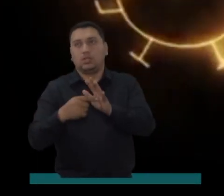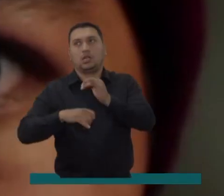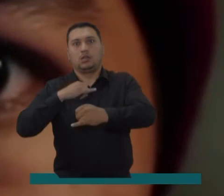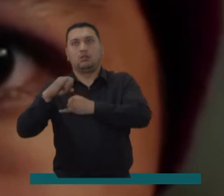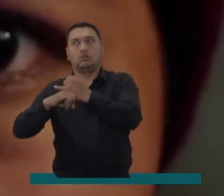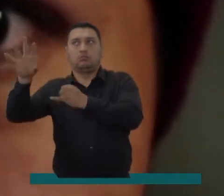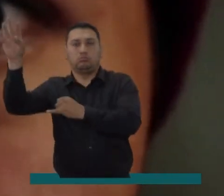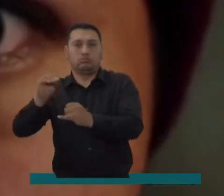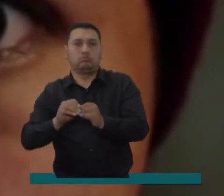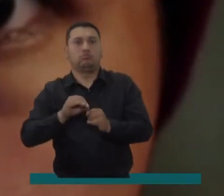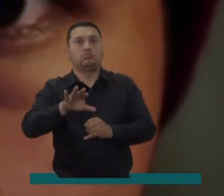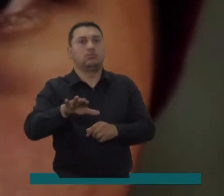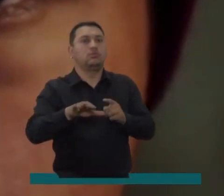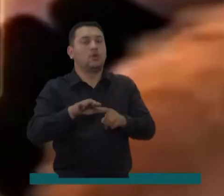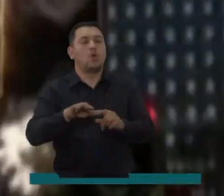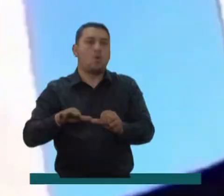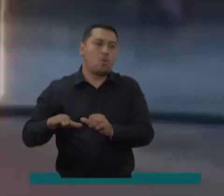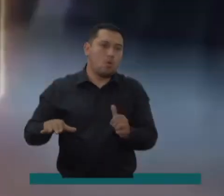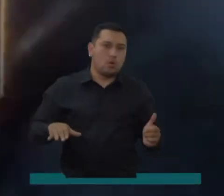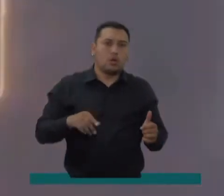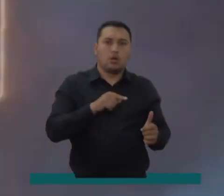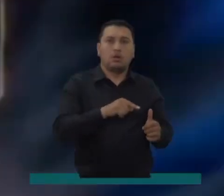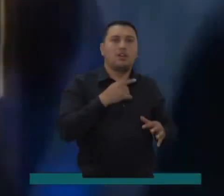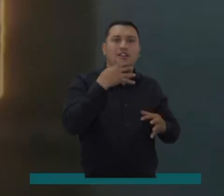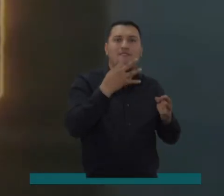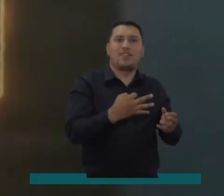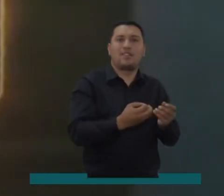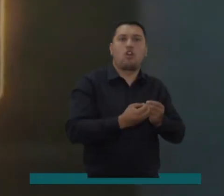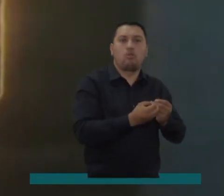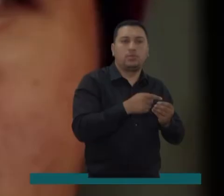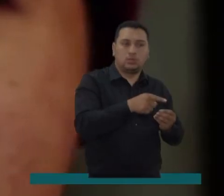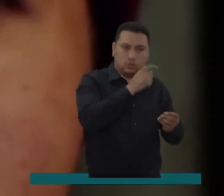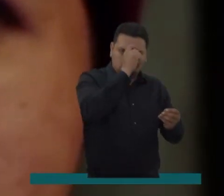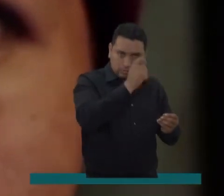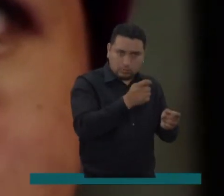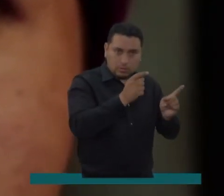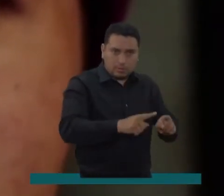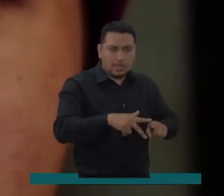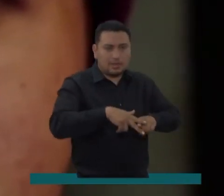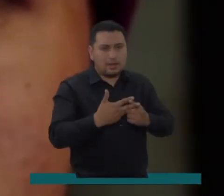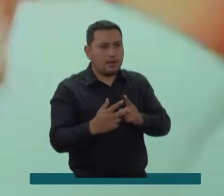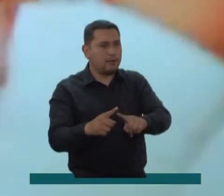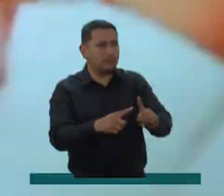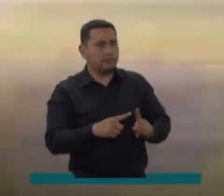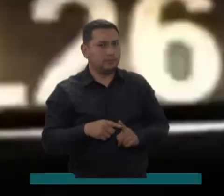una sección dedicada a la Comisión de la Verdad, talleres y conversatorios.